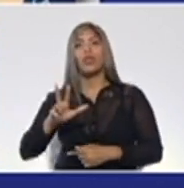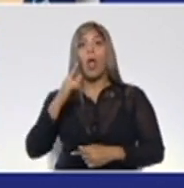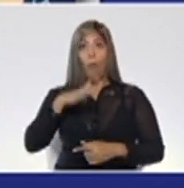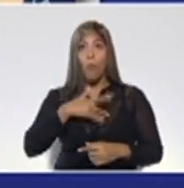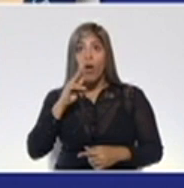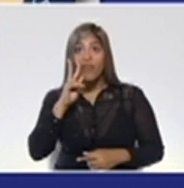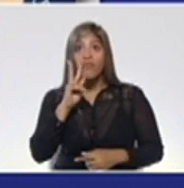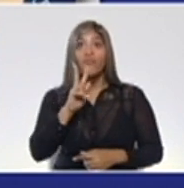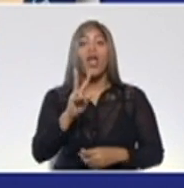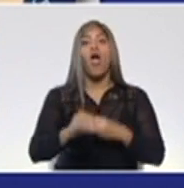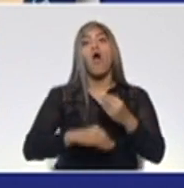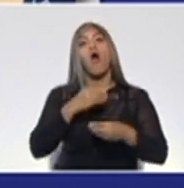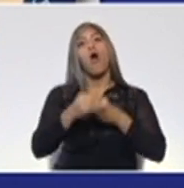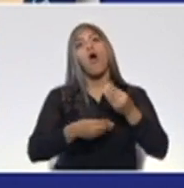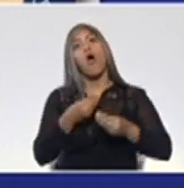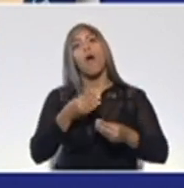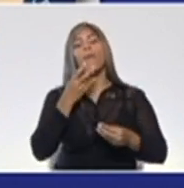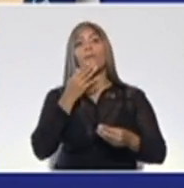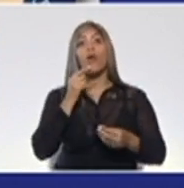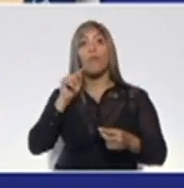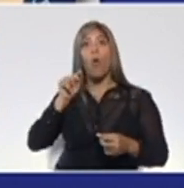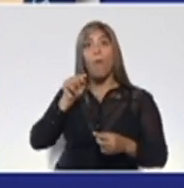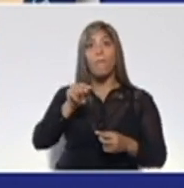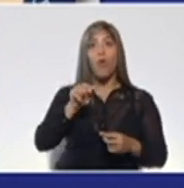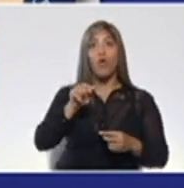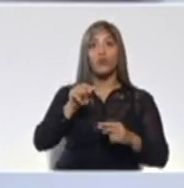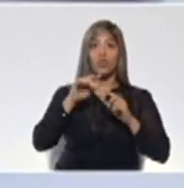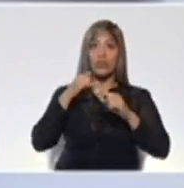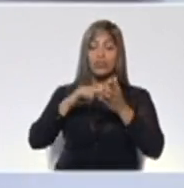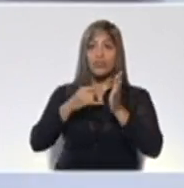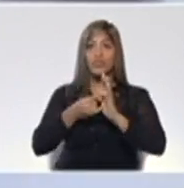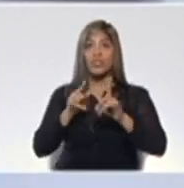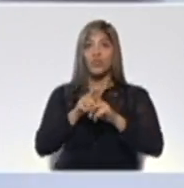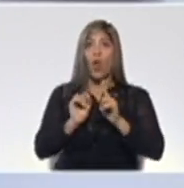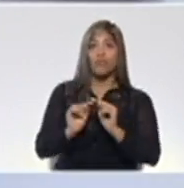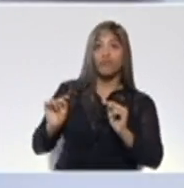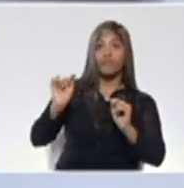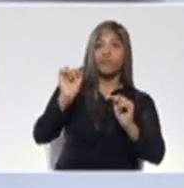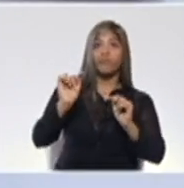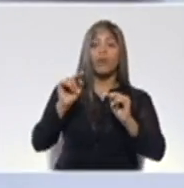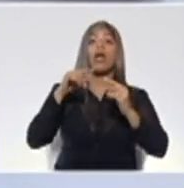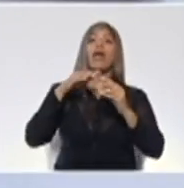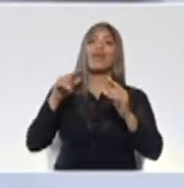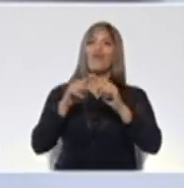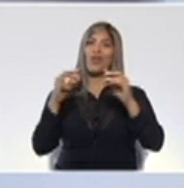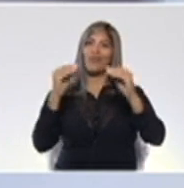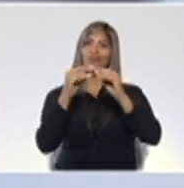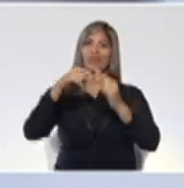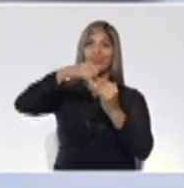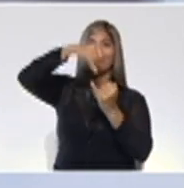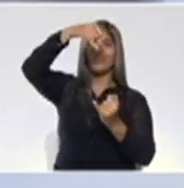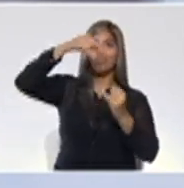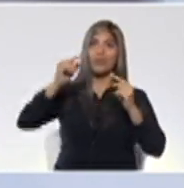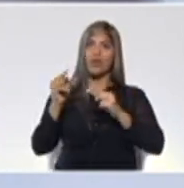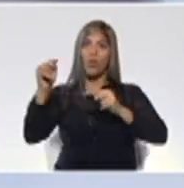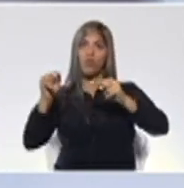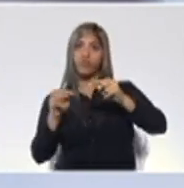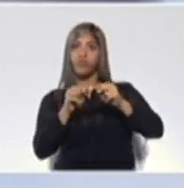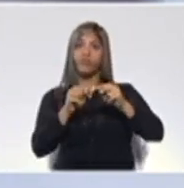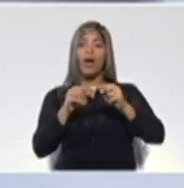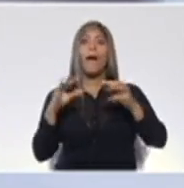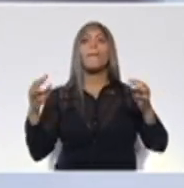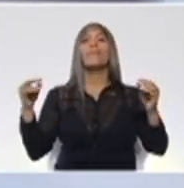observar, cuando el punto está sobre uno de los ejes, el eje X o el eje Y, una de sus componentes es